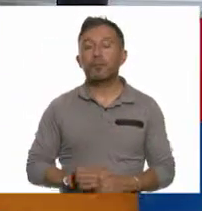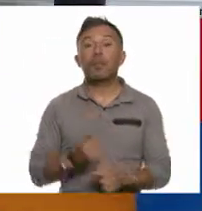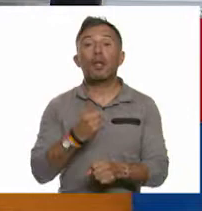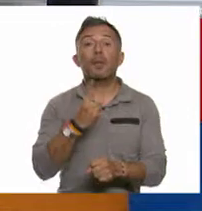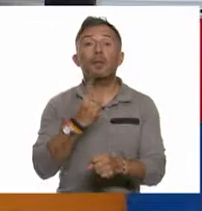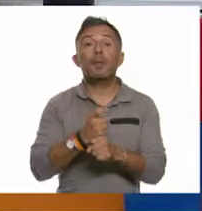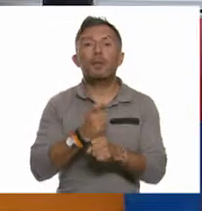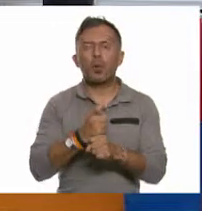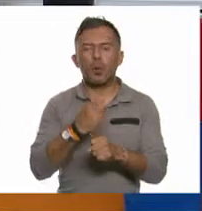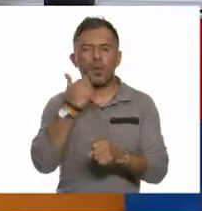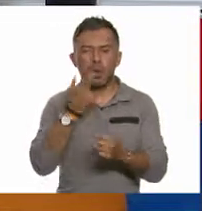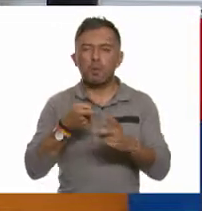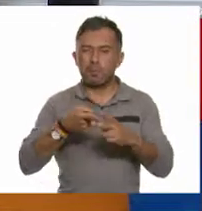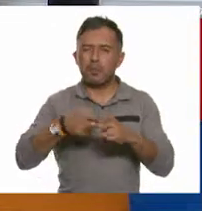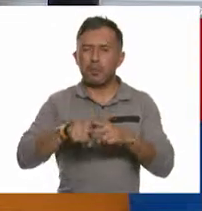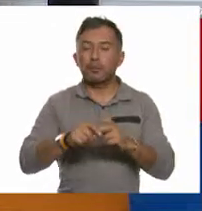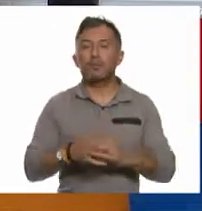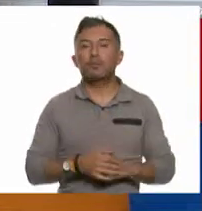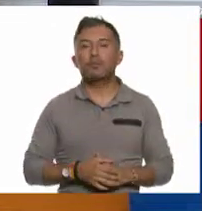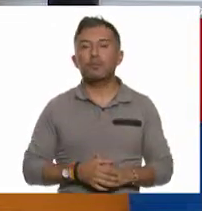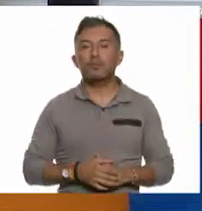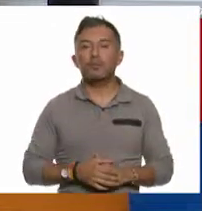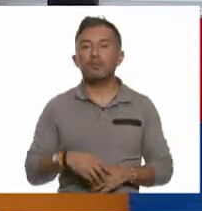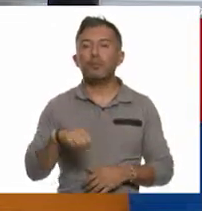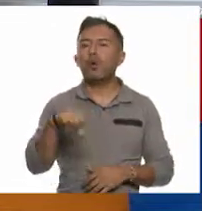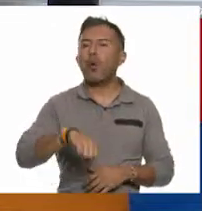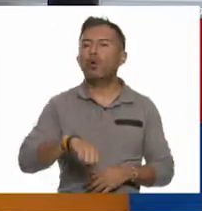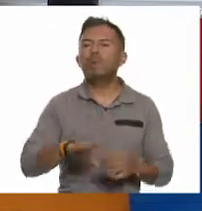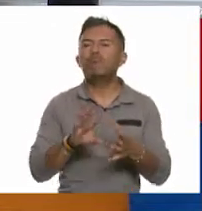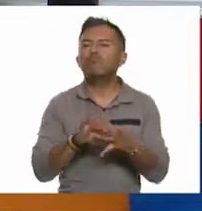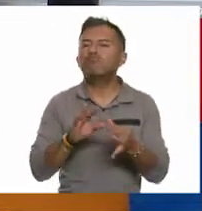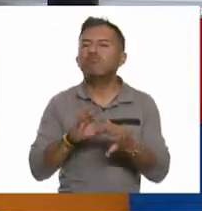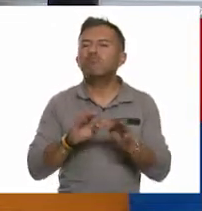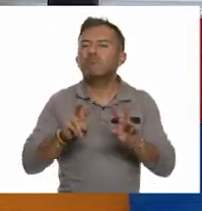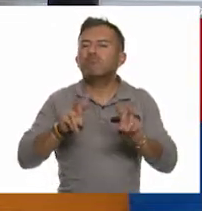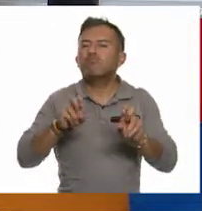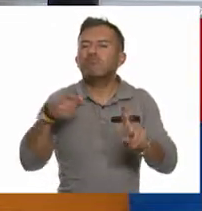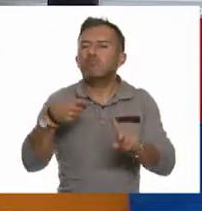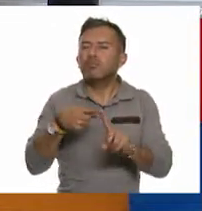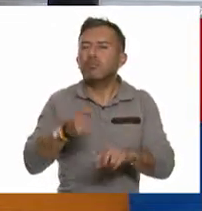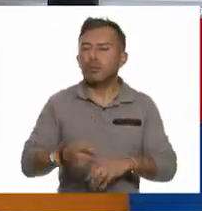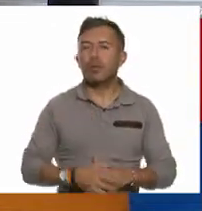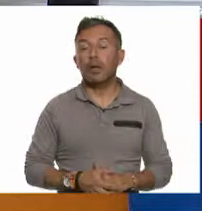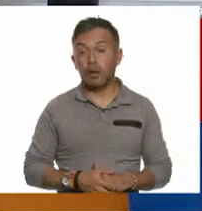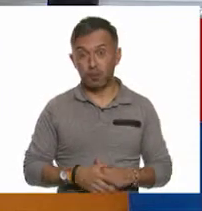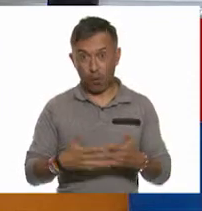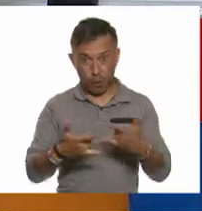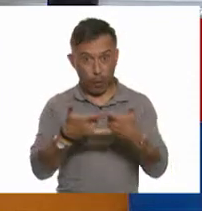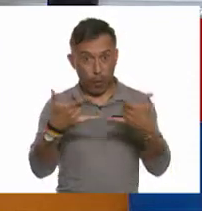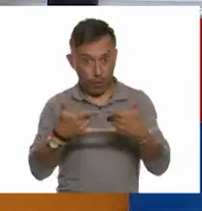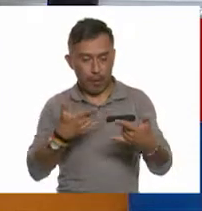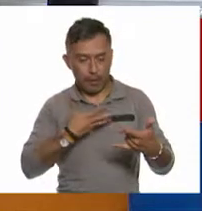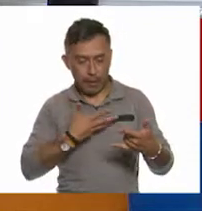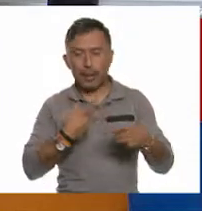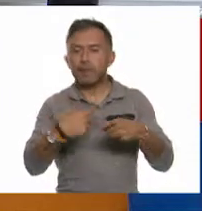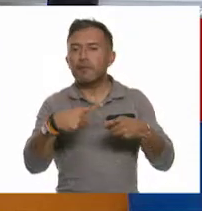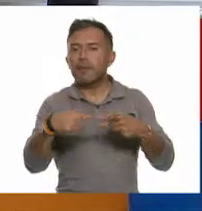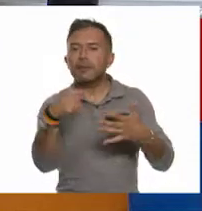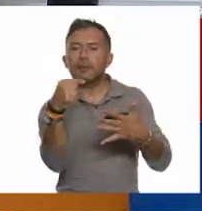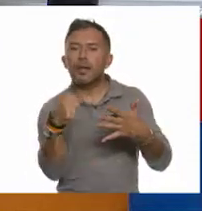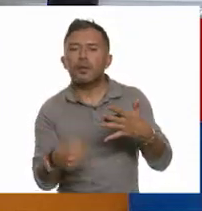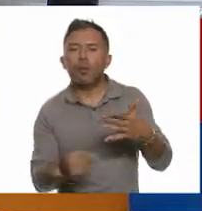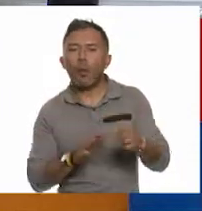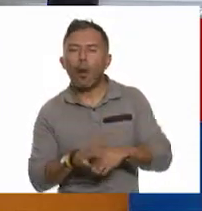quiero comenzar diciéndoles que hoy vamos a hablar acerca de los elementos que conforman a un cuento. Muy bien. Es decir,